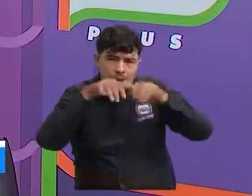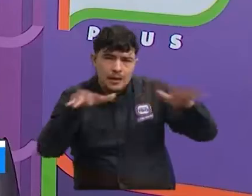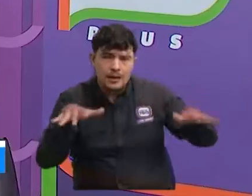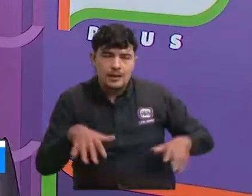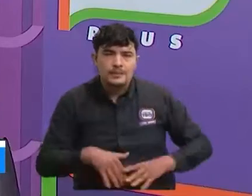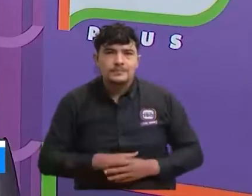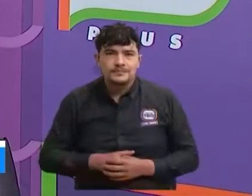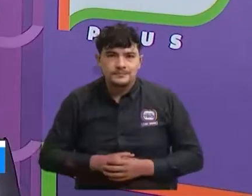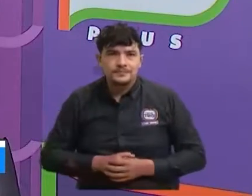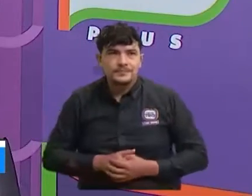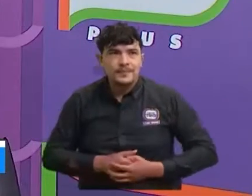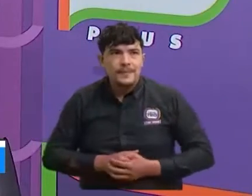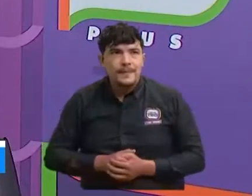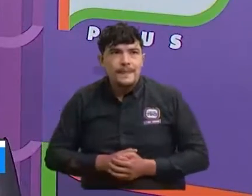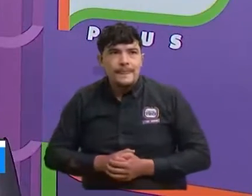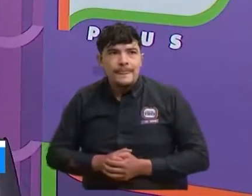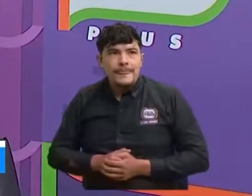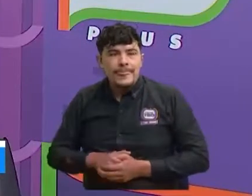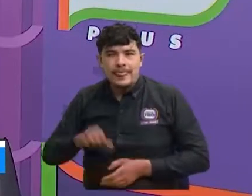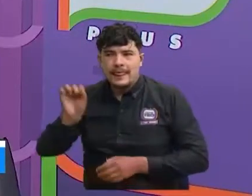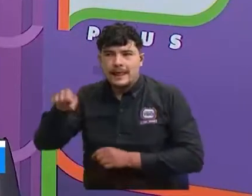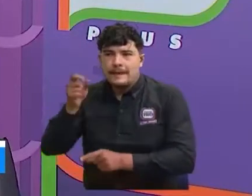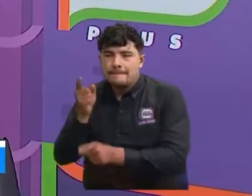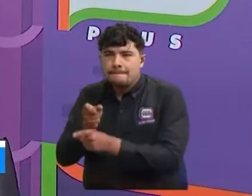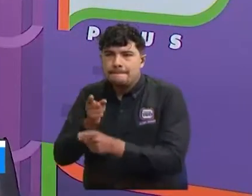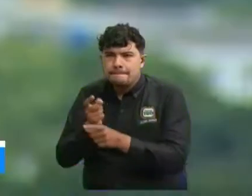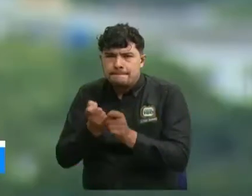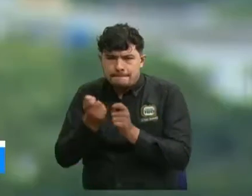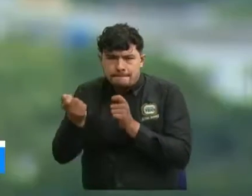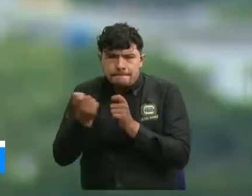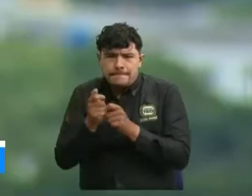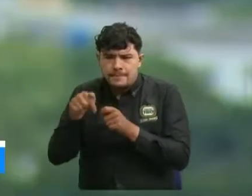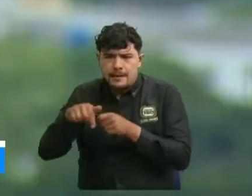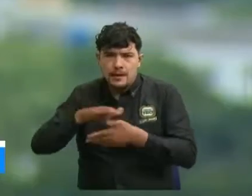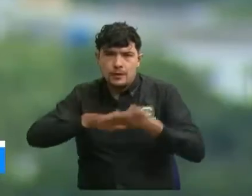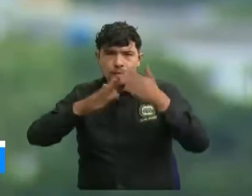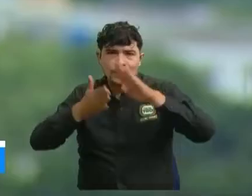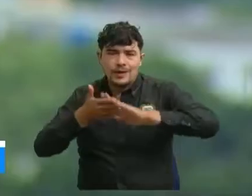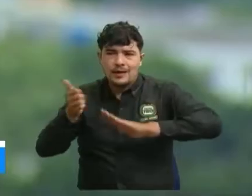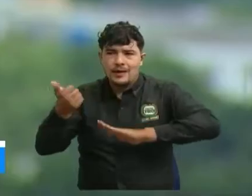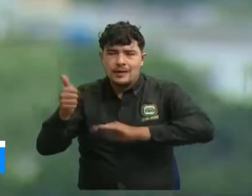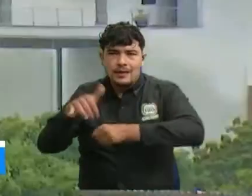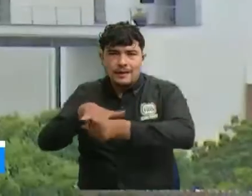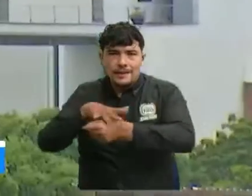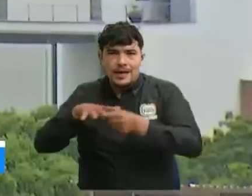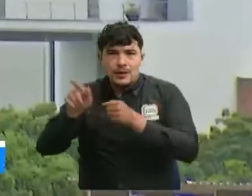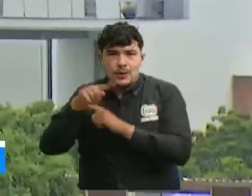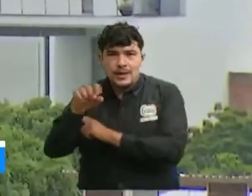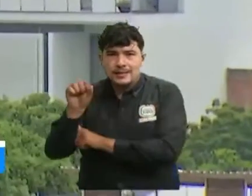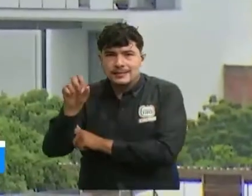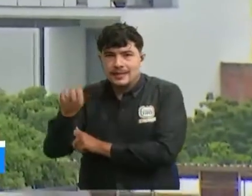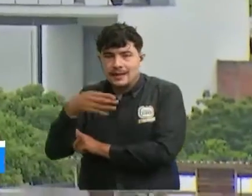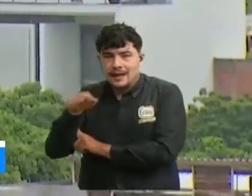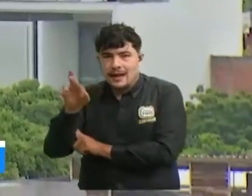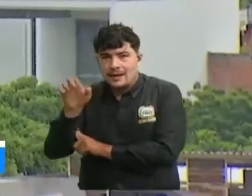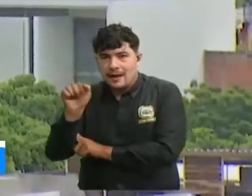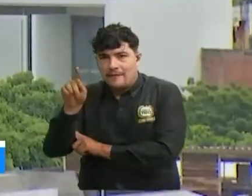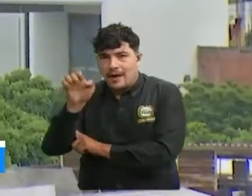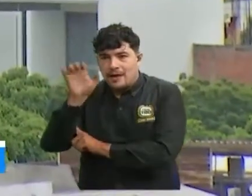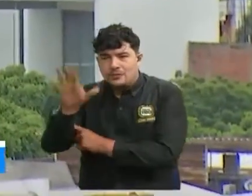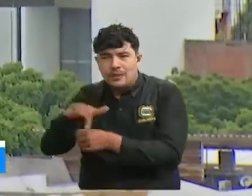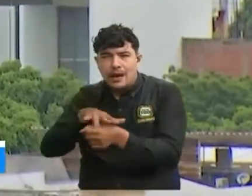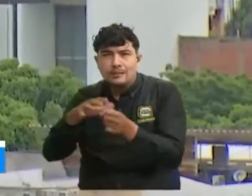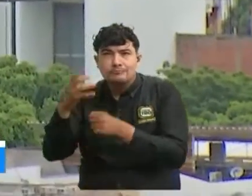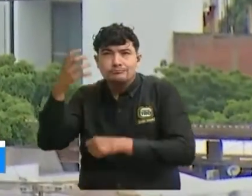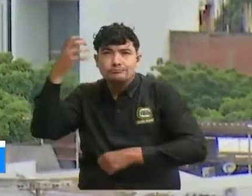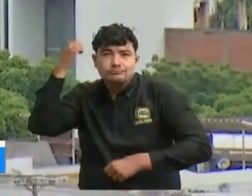y diputado de televidentes estamos muy cerca aquí en la comuna 10 de el barrio san rafael un barrio muy antiguo de cúcuta que por